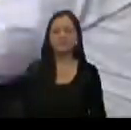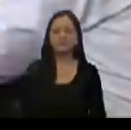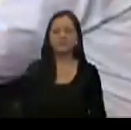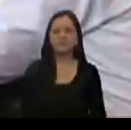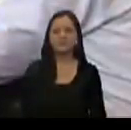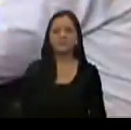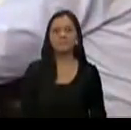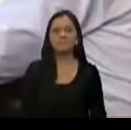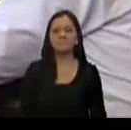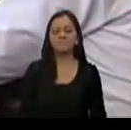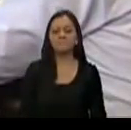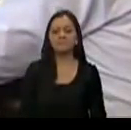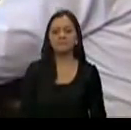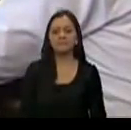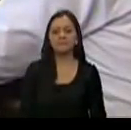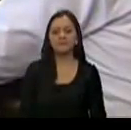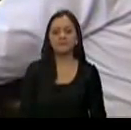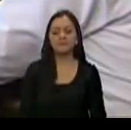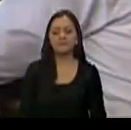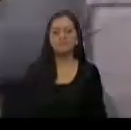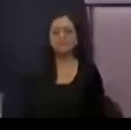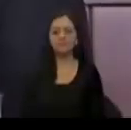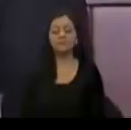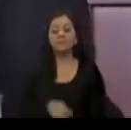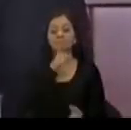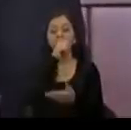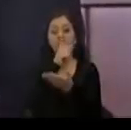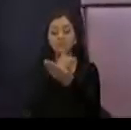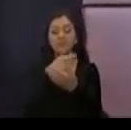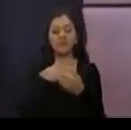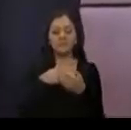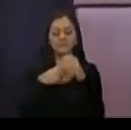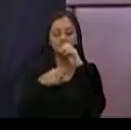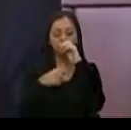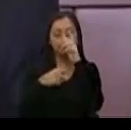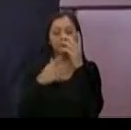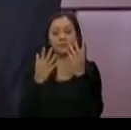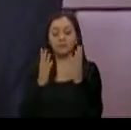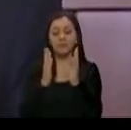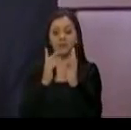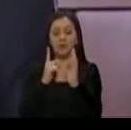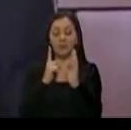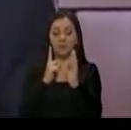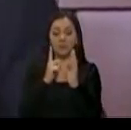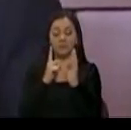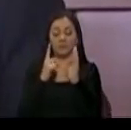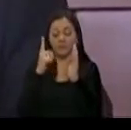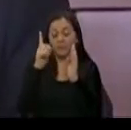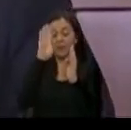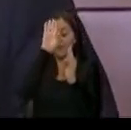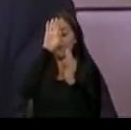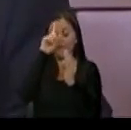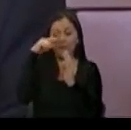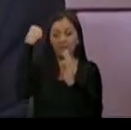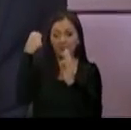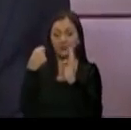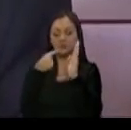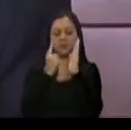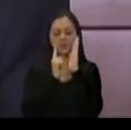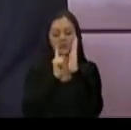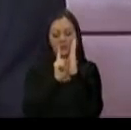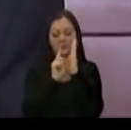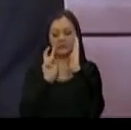Bueno, pues la adición, diríamos, de un día más de la visita a Ecuador es gracias a